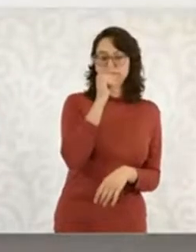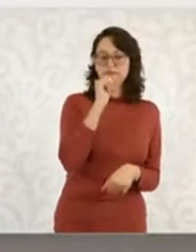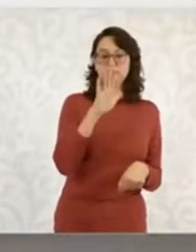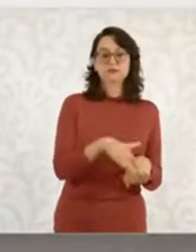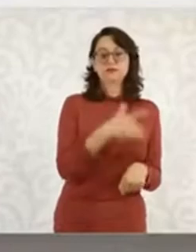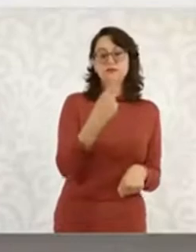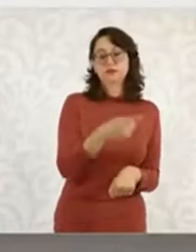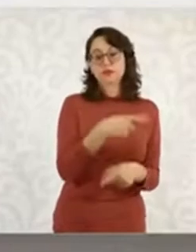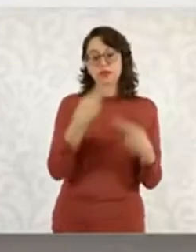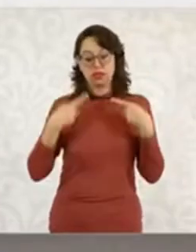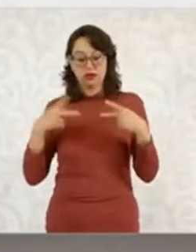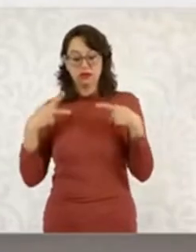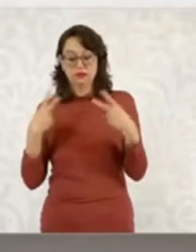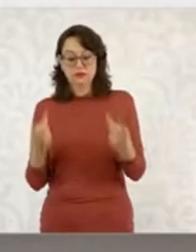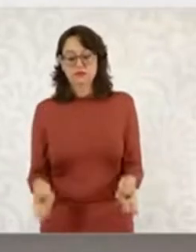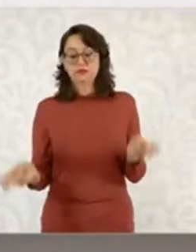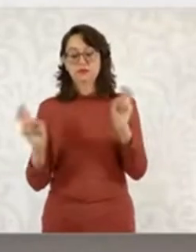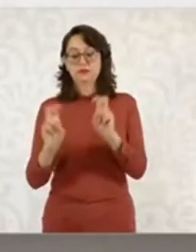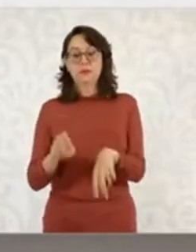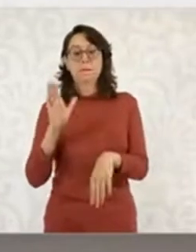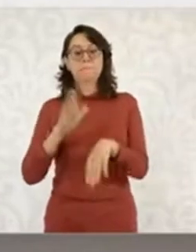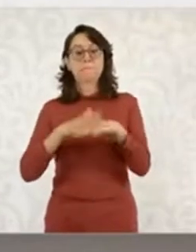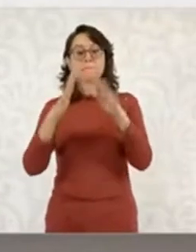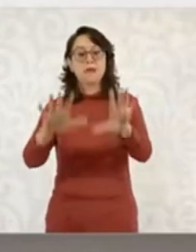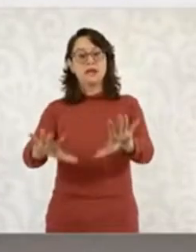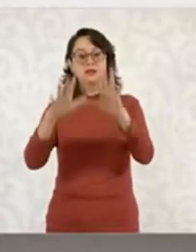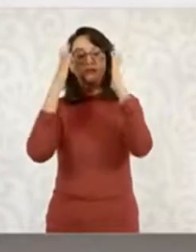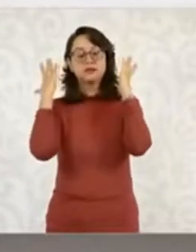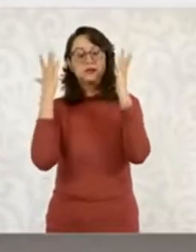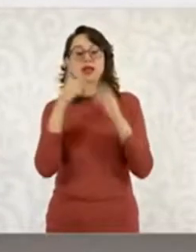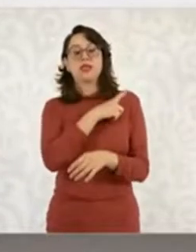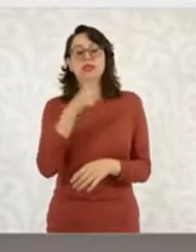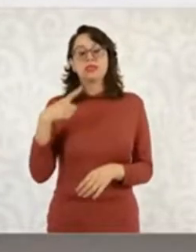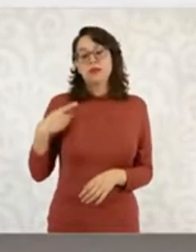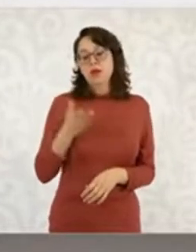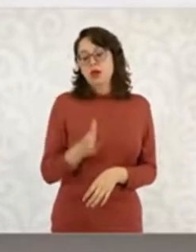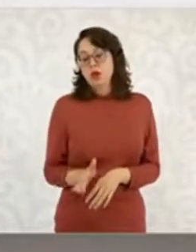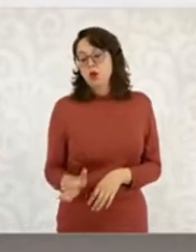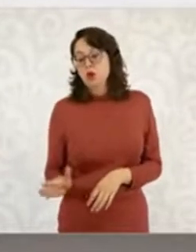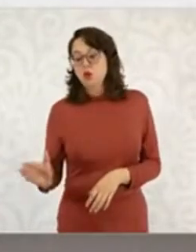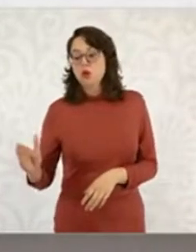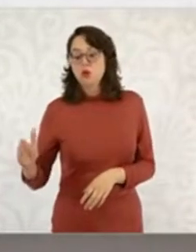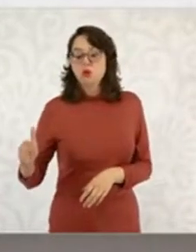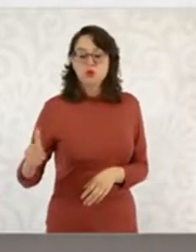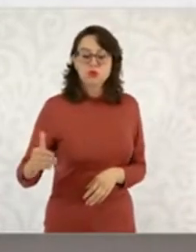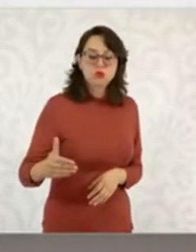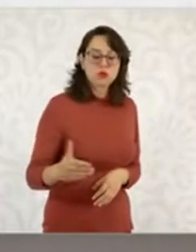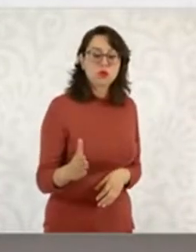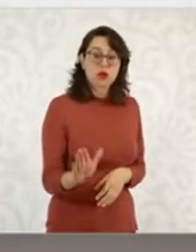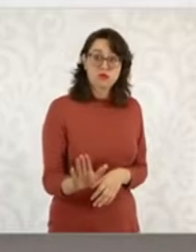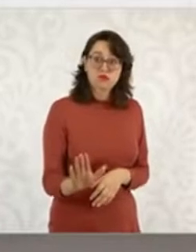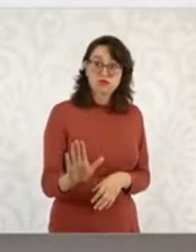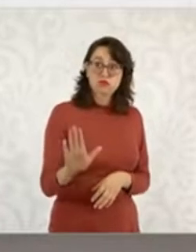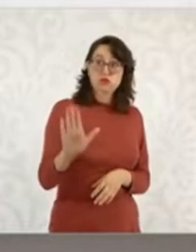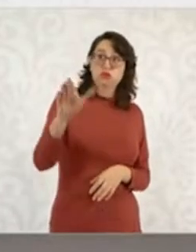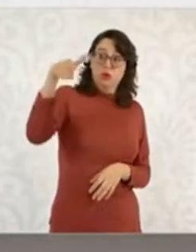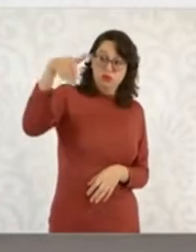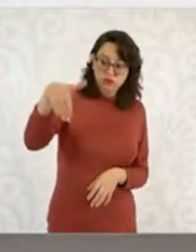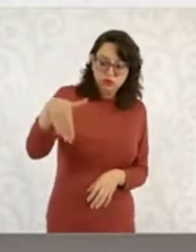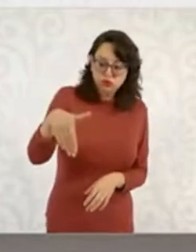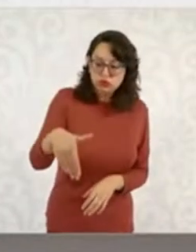trenes de carga, necesitan tener curvas muy suaves y tampoco pueden tener muchas pendientes. Esas curvas suaves son